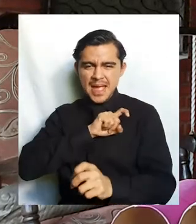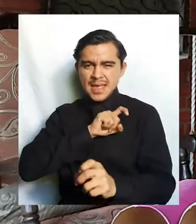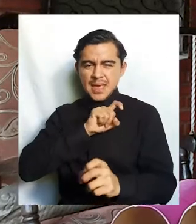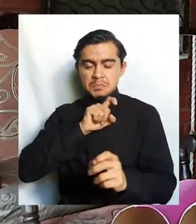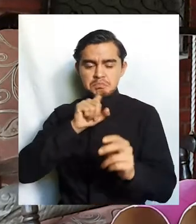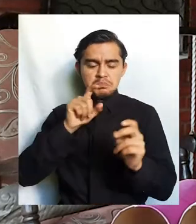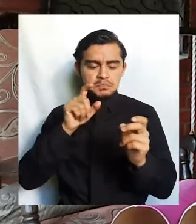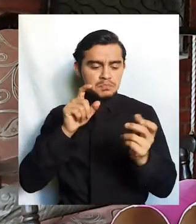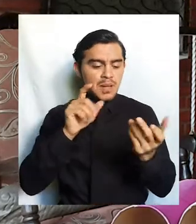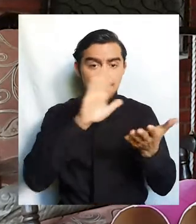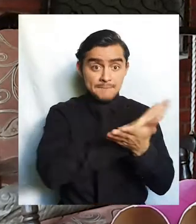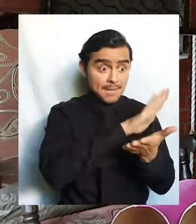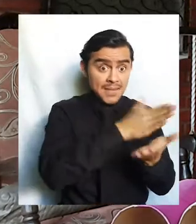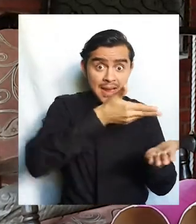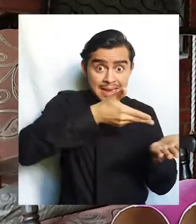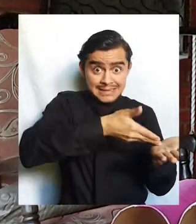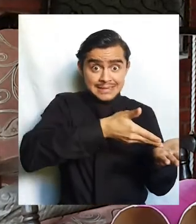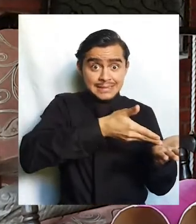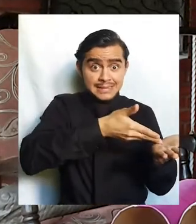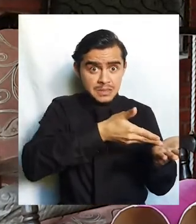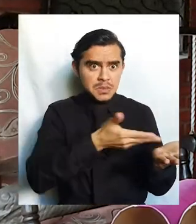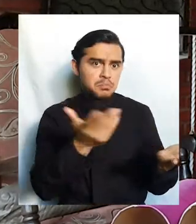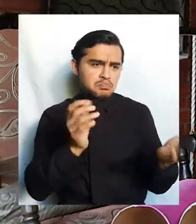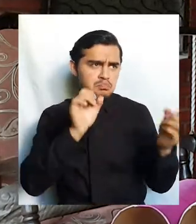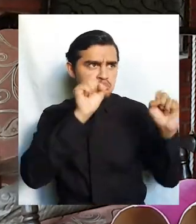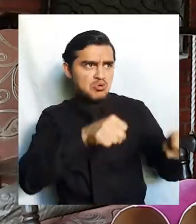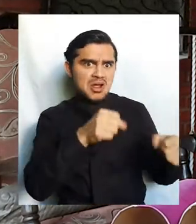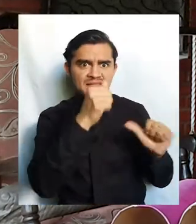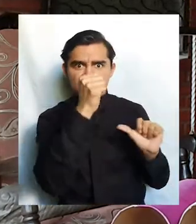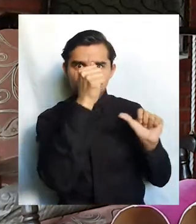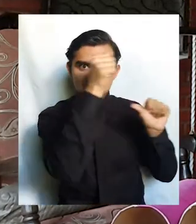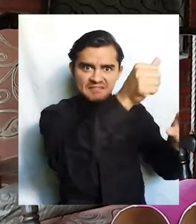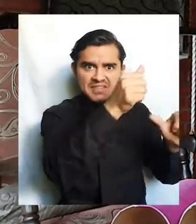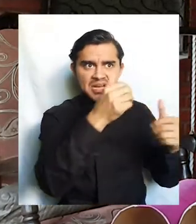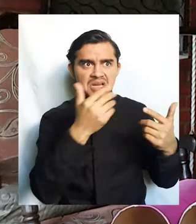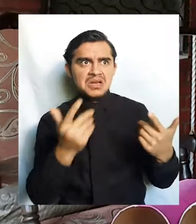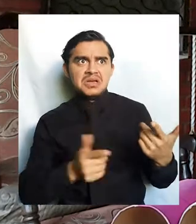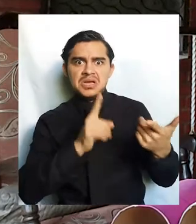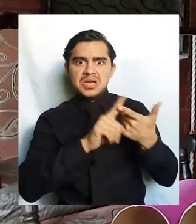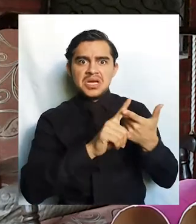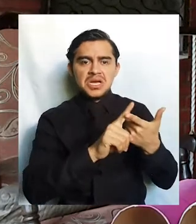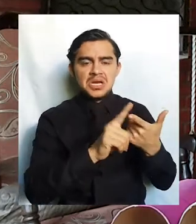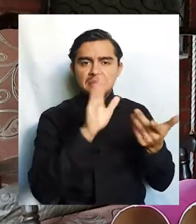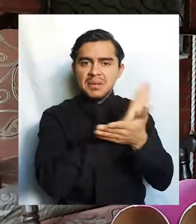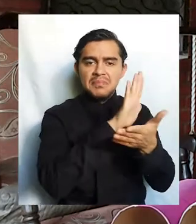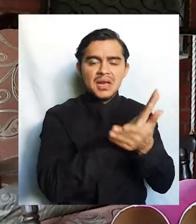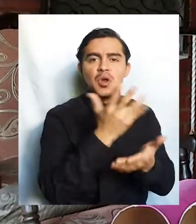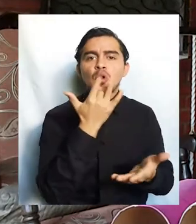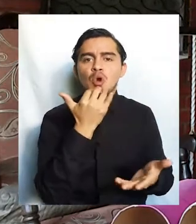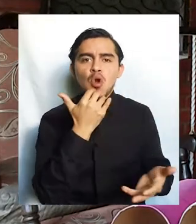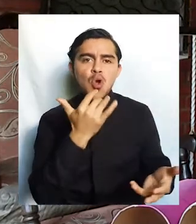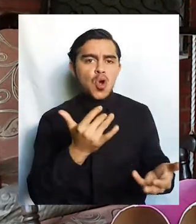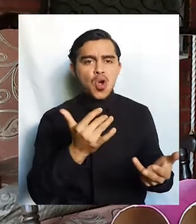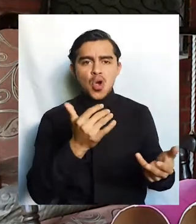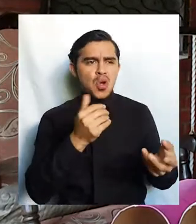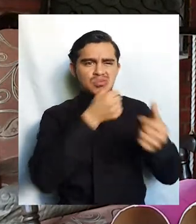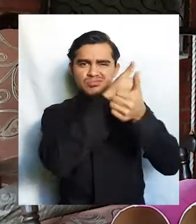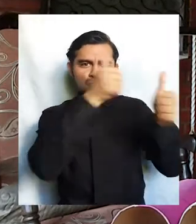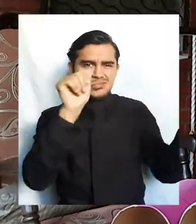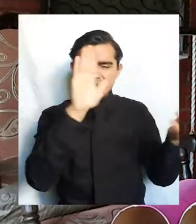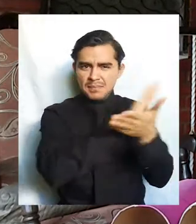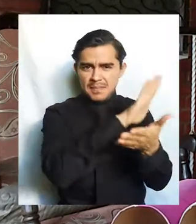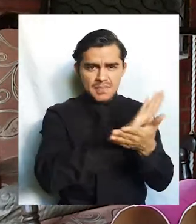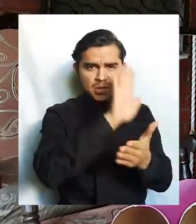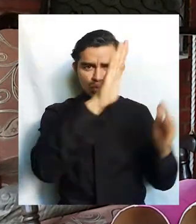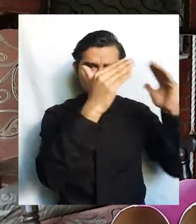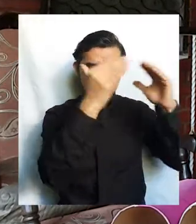en un trozo de papel. Recuerden que pueden ser retazos de cartulina, de papel construcción o de cualquier otro papel que ustedes tengan en